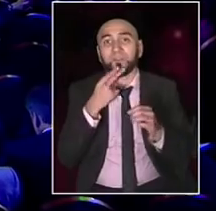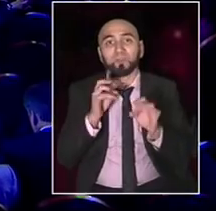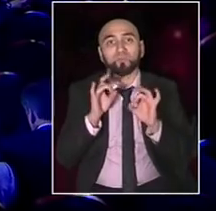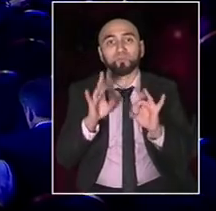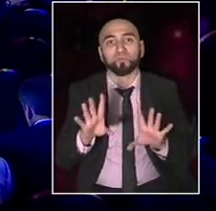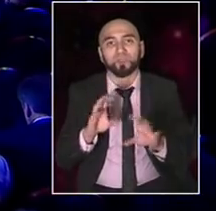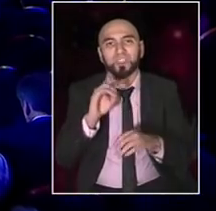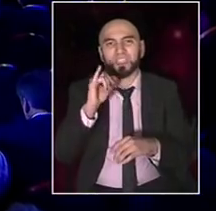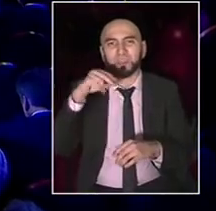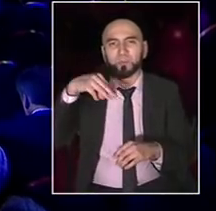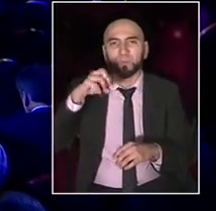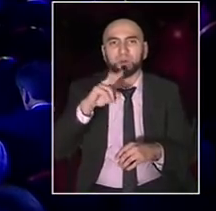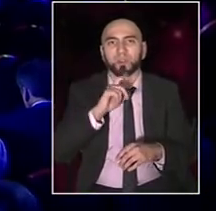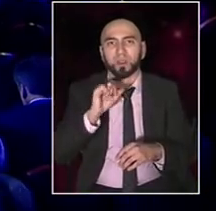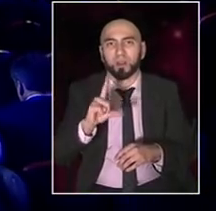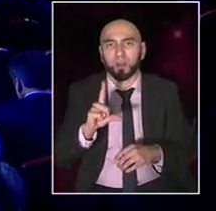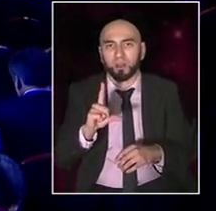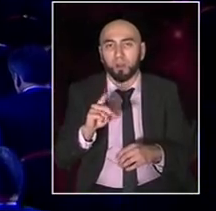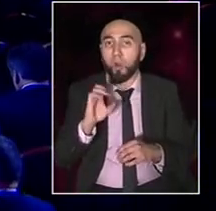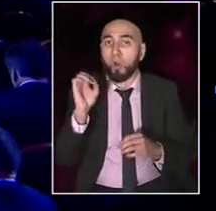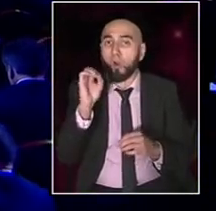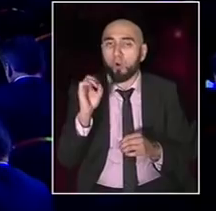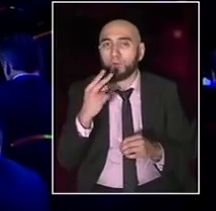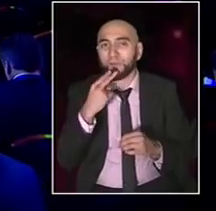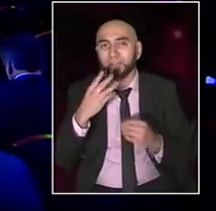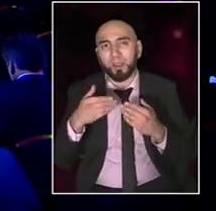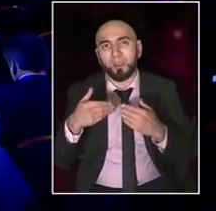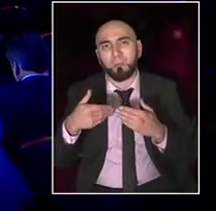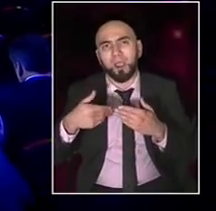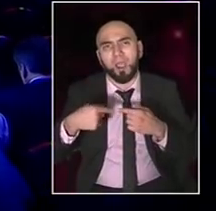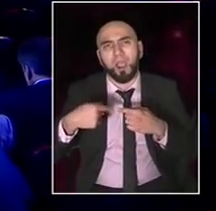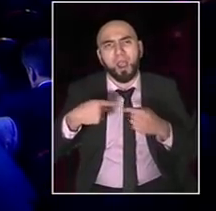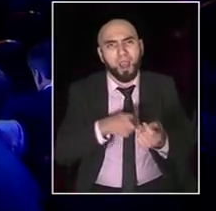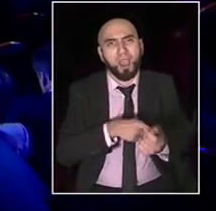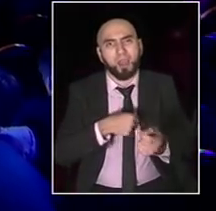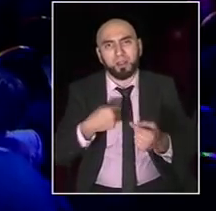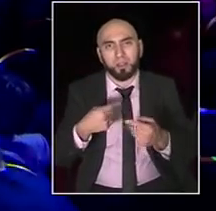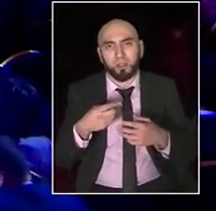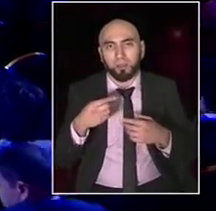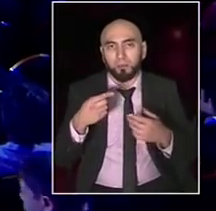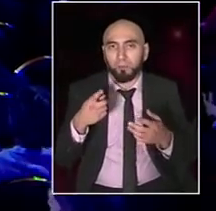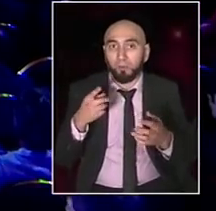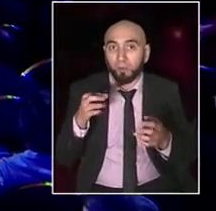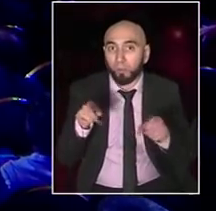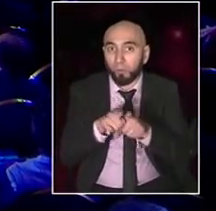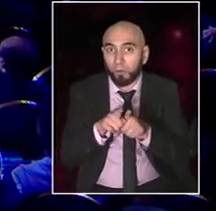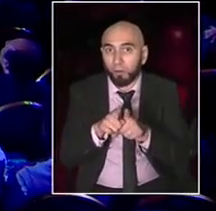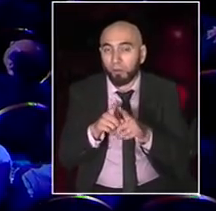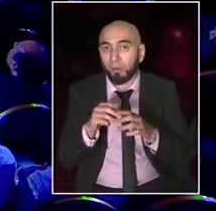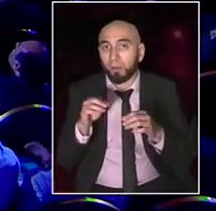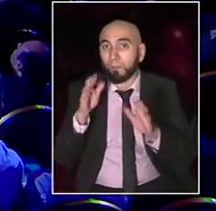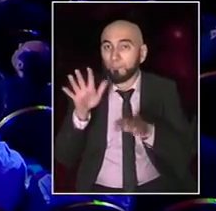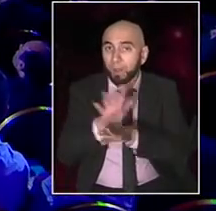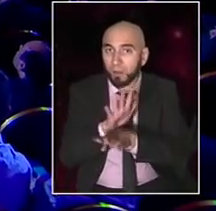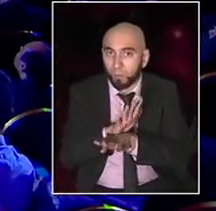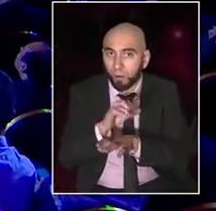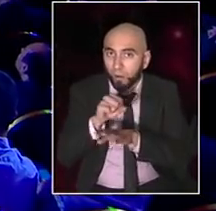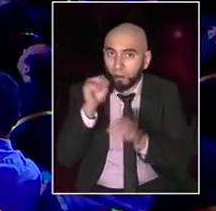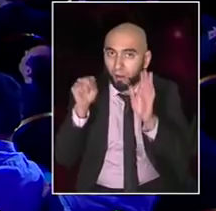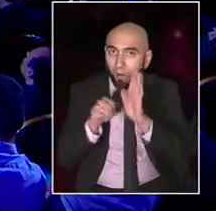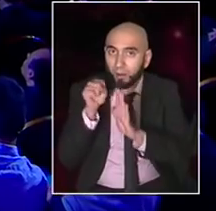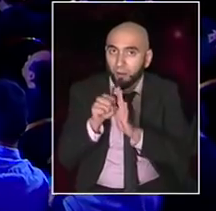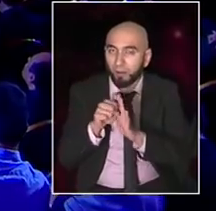de la vida, que uno podría decir, sí, es ciencia ficción, pero cuidado, que detrás de esta ciencia ficción, los autores de esa